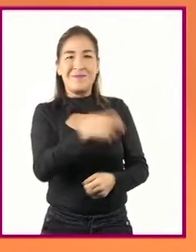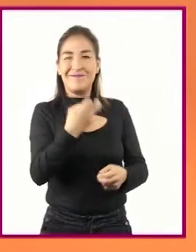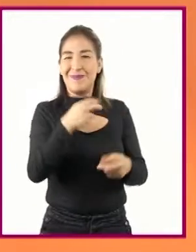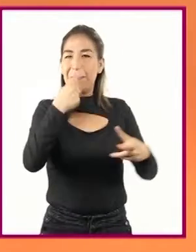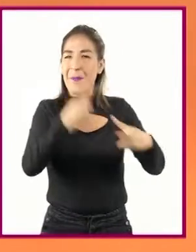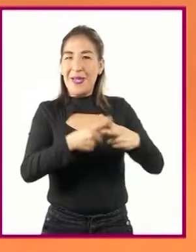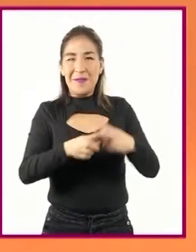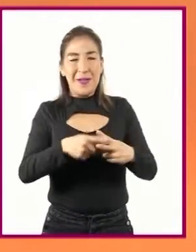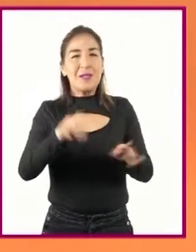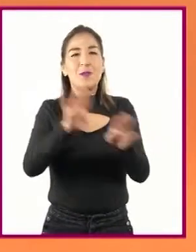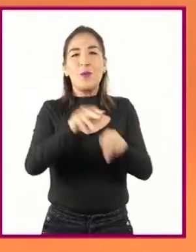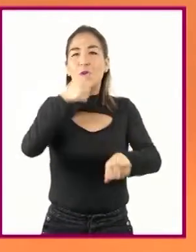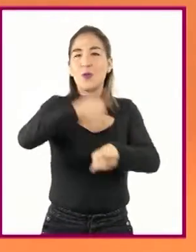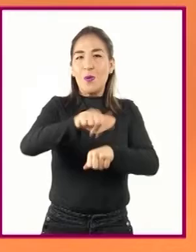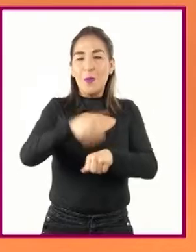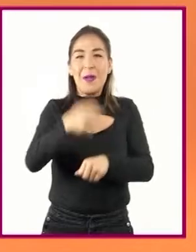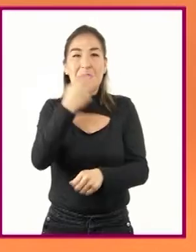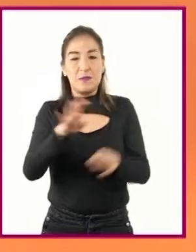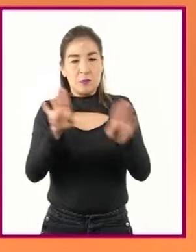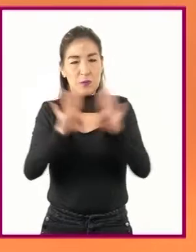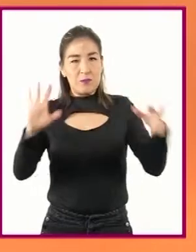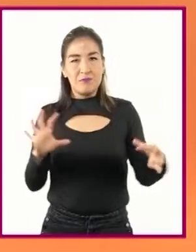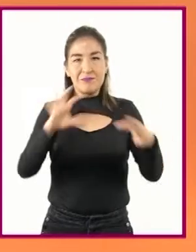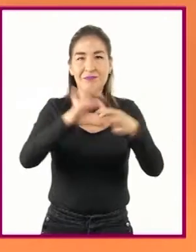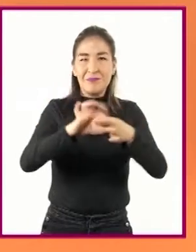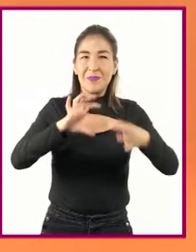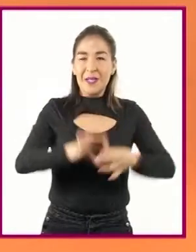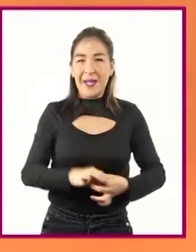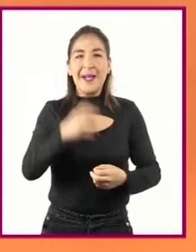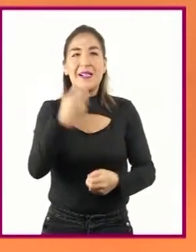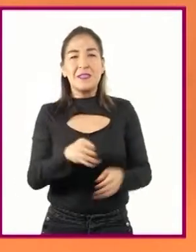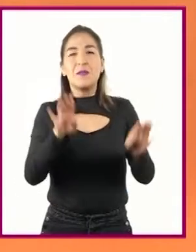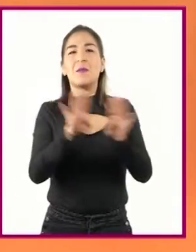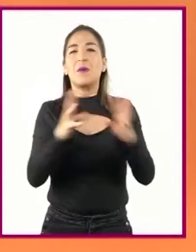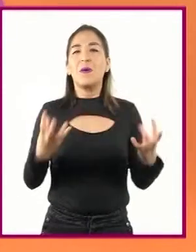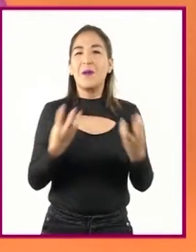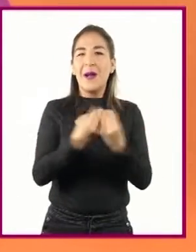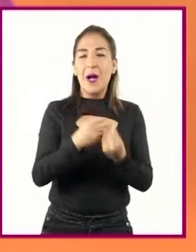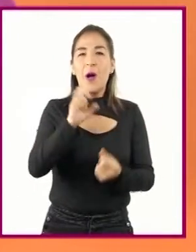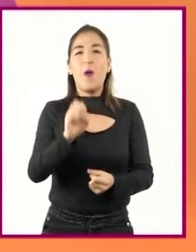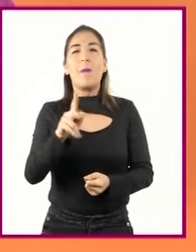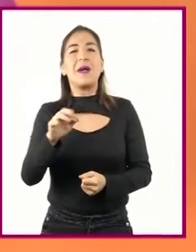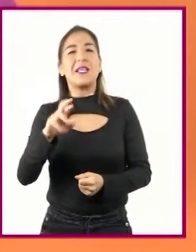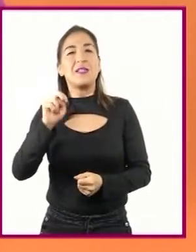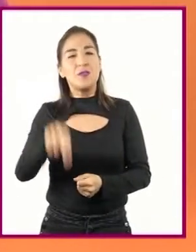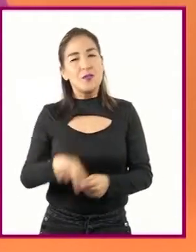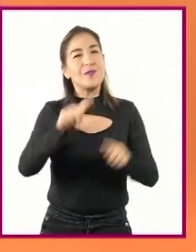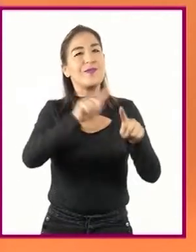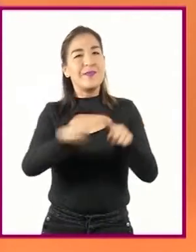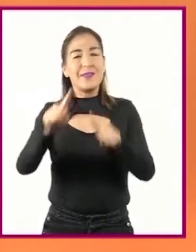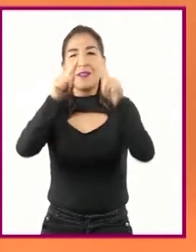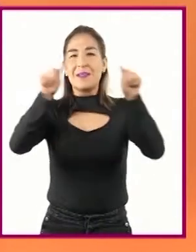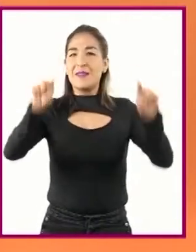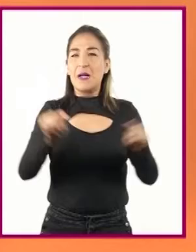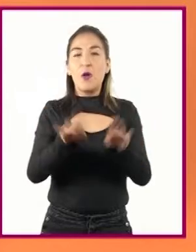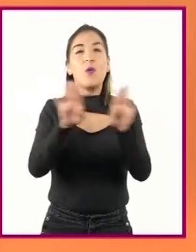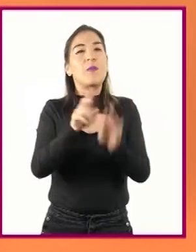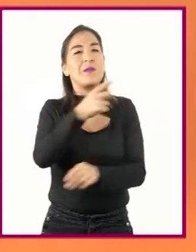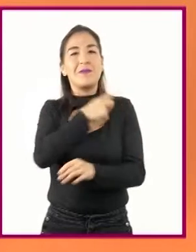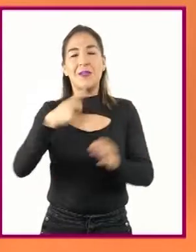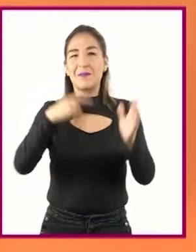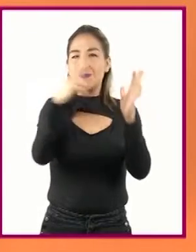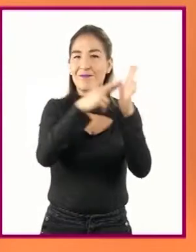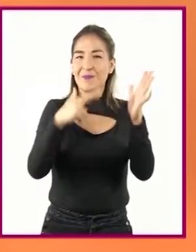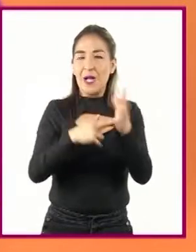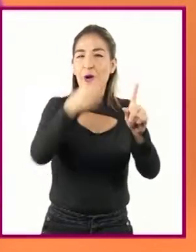matemáticas, en los casos en que se combinan varias operaciones y se incluyen diferentes signos de operación. Se deben seguir ciertas reglas